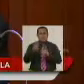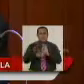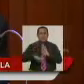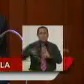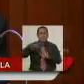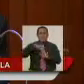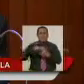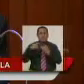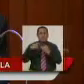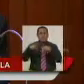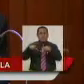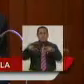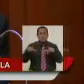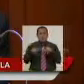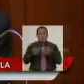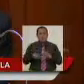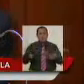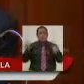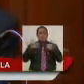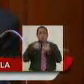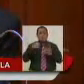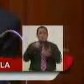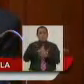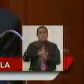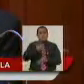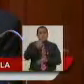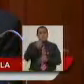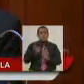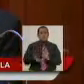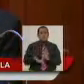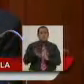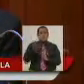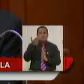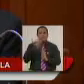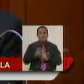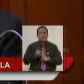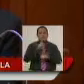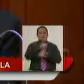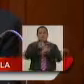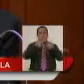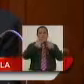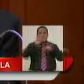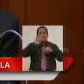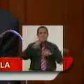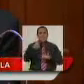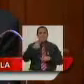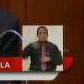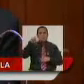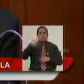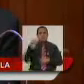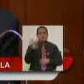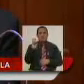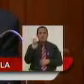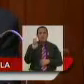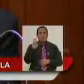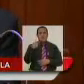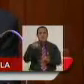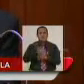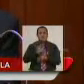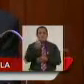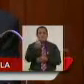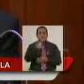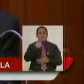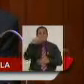en sectores claves por un monto superior a los 19 mil millones de dólares, cifra